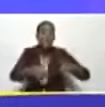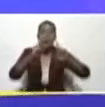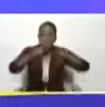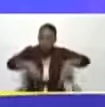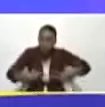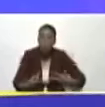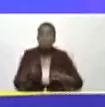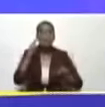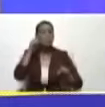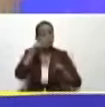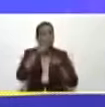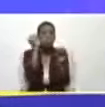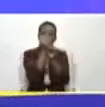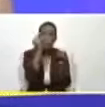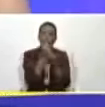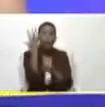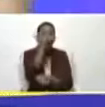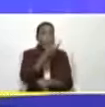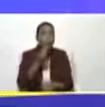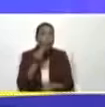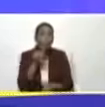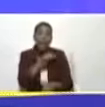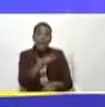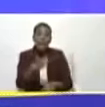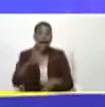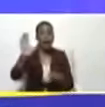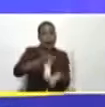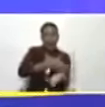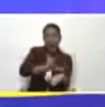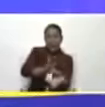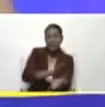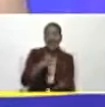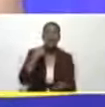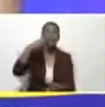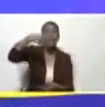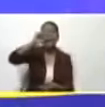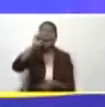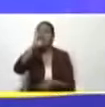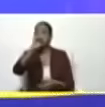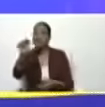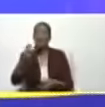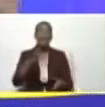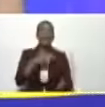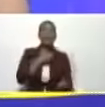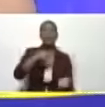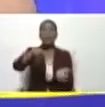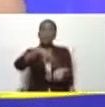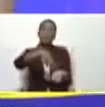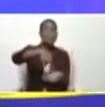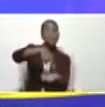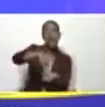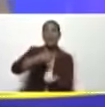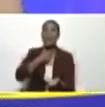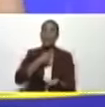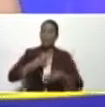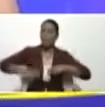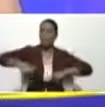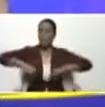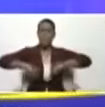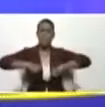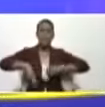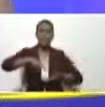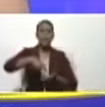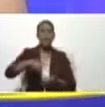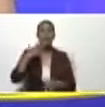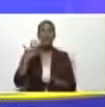reorganización tenemos a los muchachos que cantan como jaina que les gusta el folklore que le gusta el joropo que